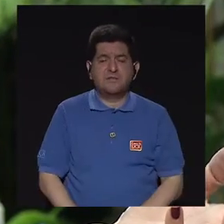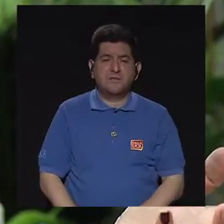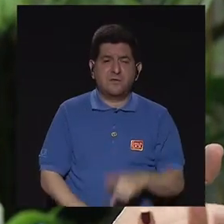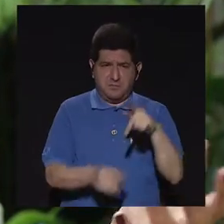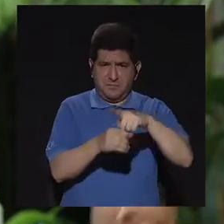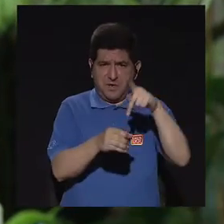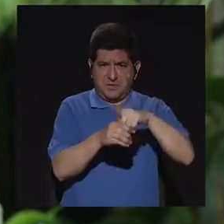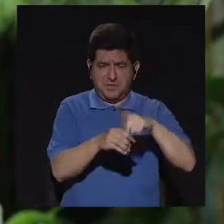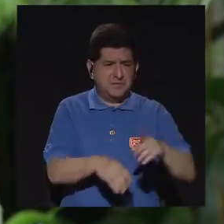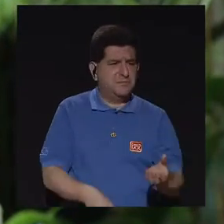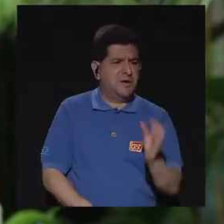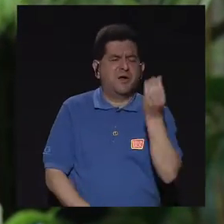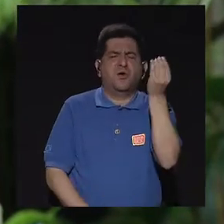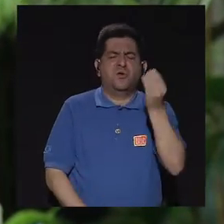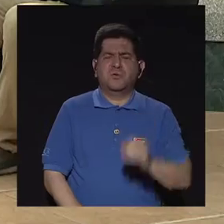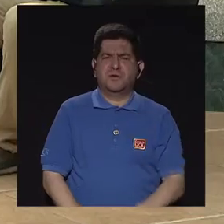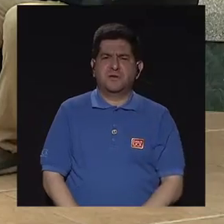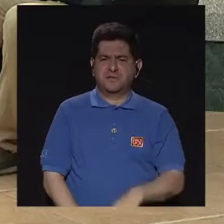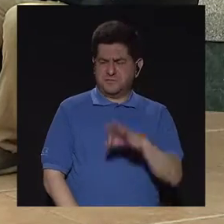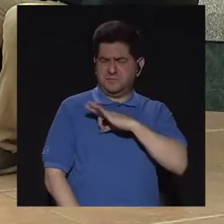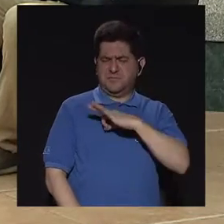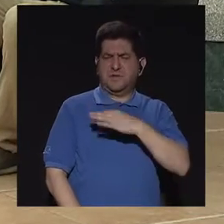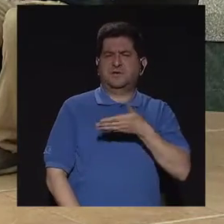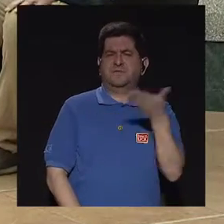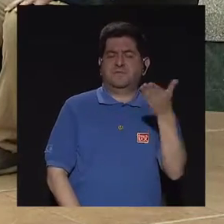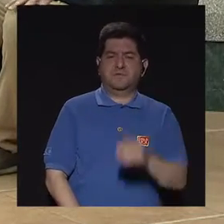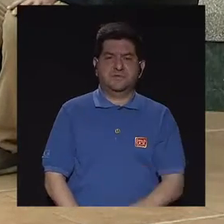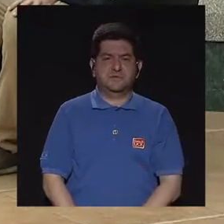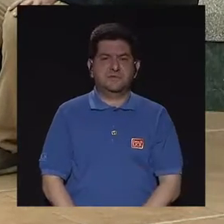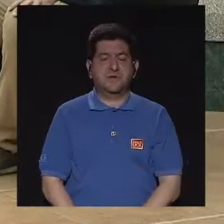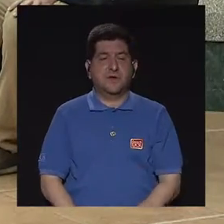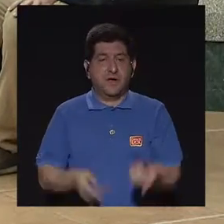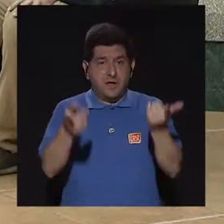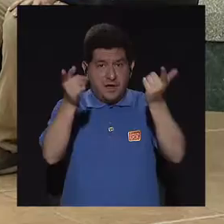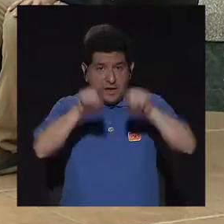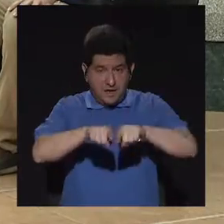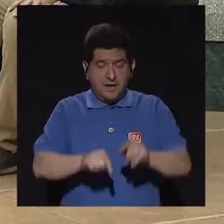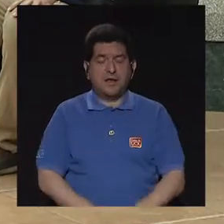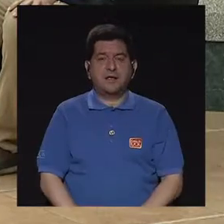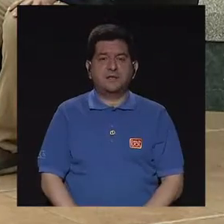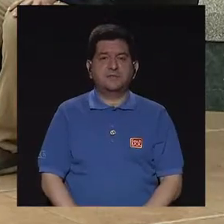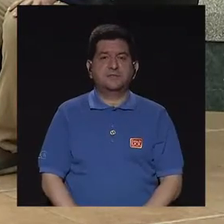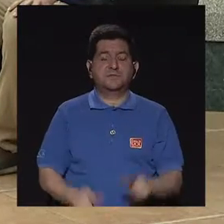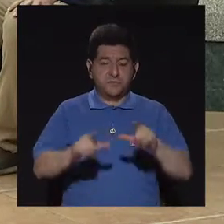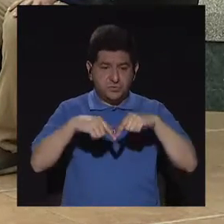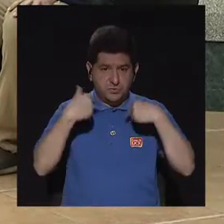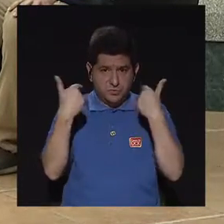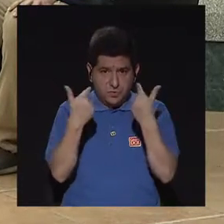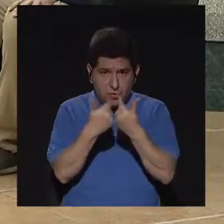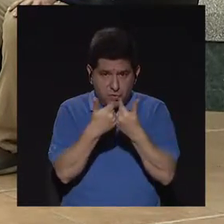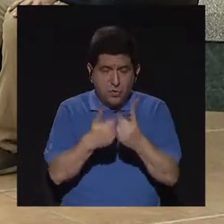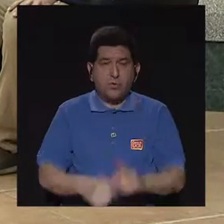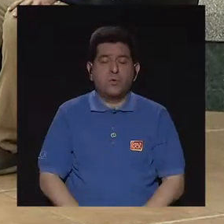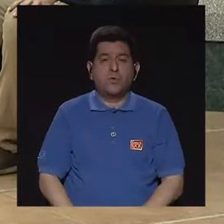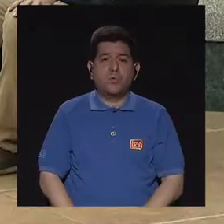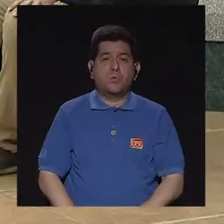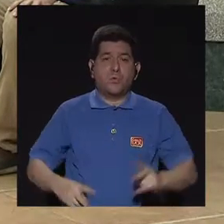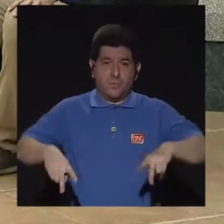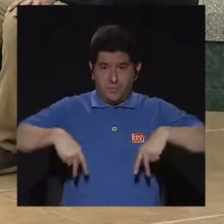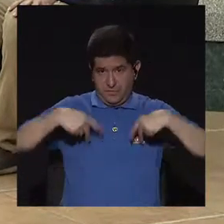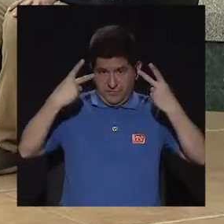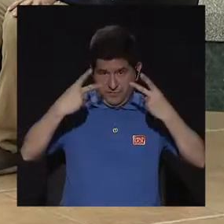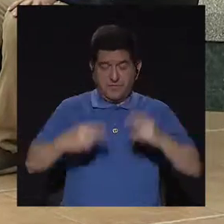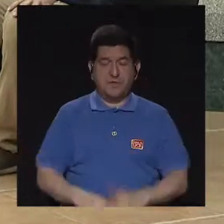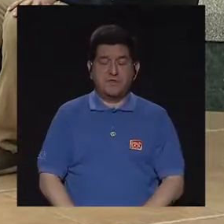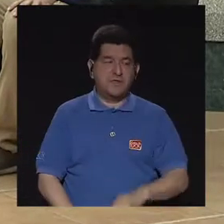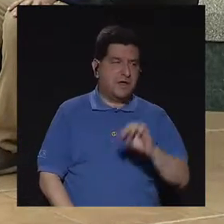los mismos jóvenes. Bueno, en el caso mínimo de Grupo La Vida, porque no puedo hablar mucho del de ellos, ya que no